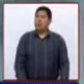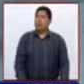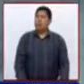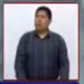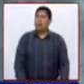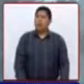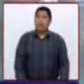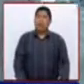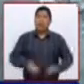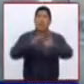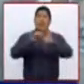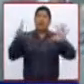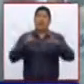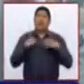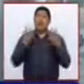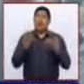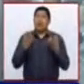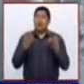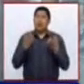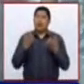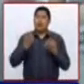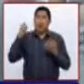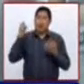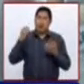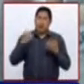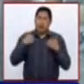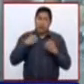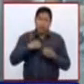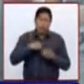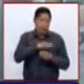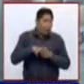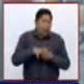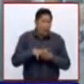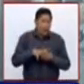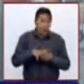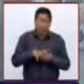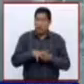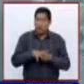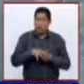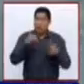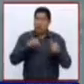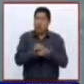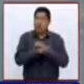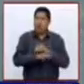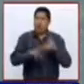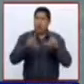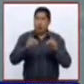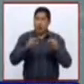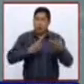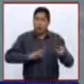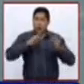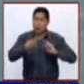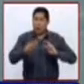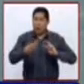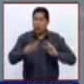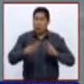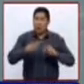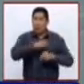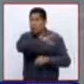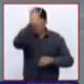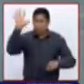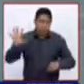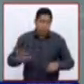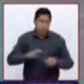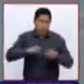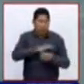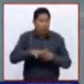Que no, nadie quiere porque tiene COVID, está ahí adentro, no hay ni traspaso, nada, la piel está infectada de